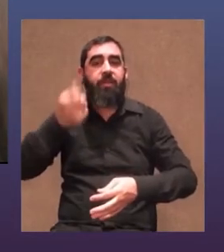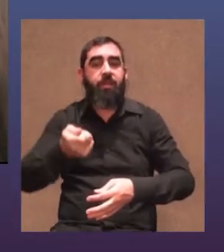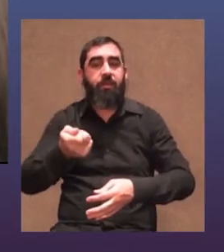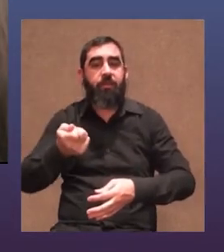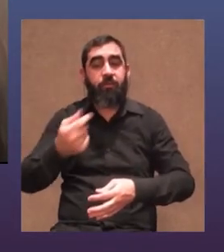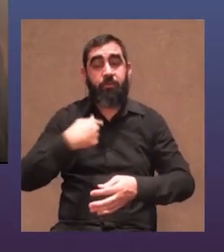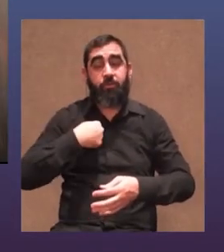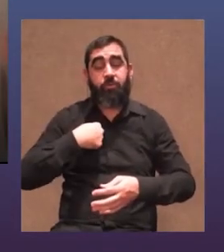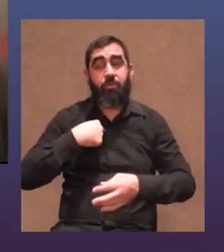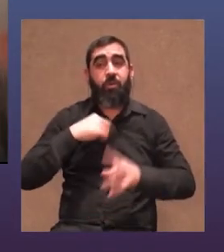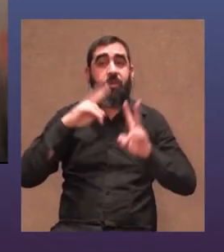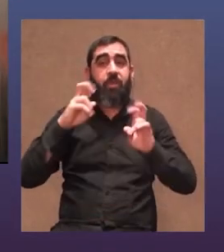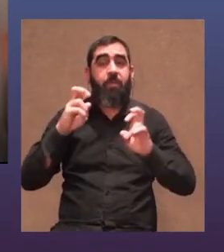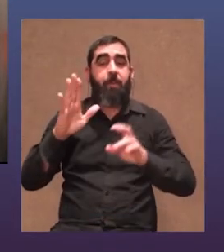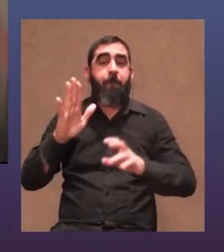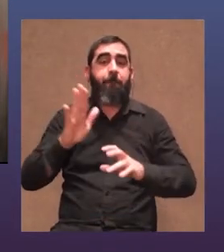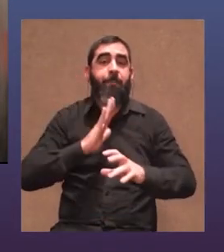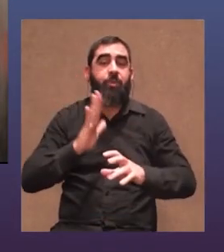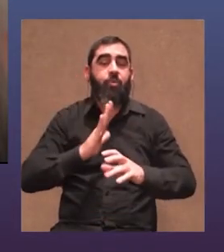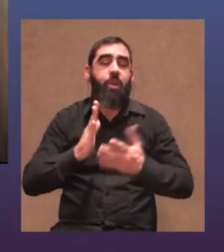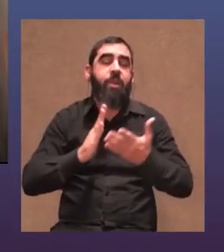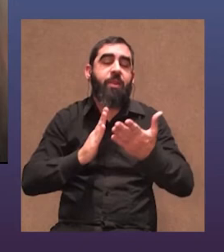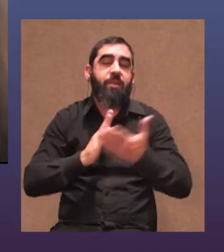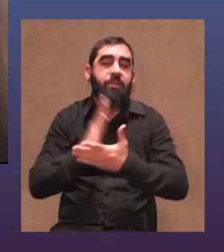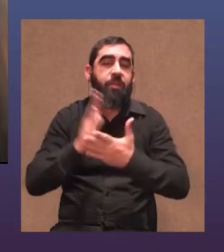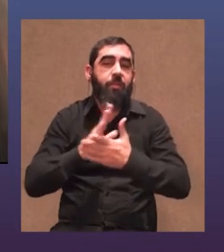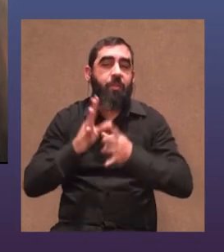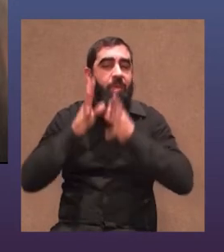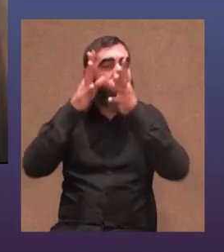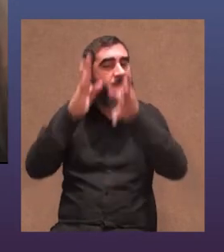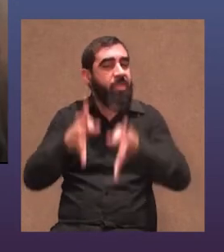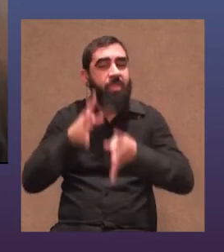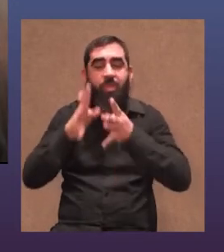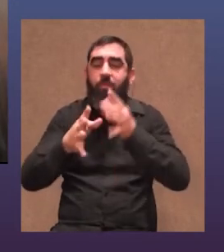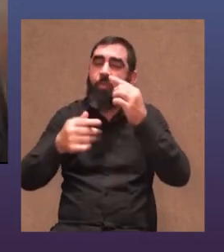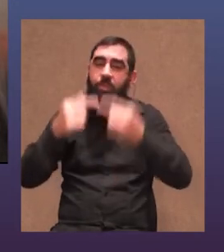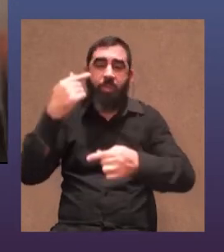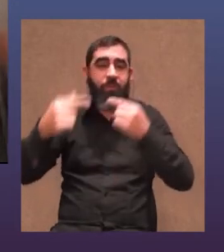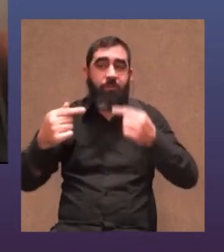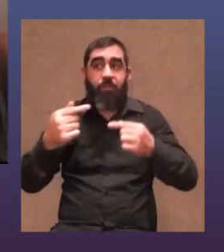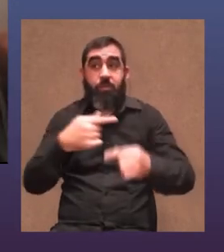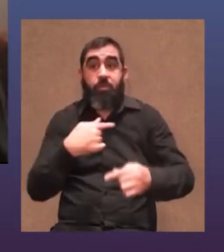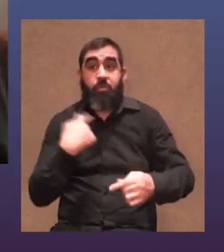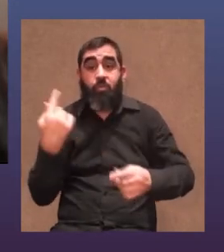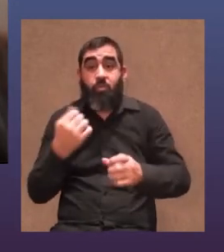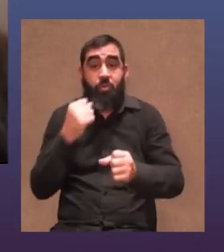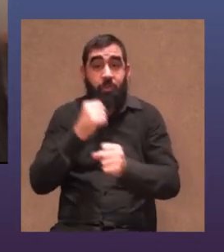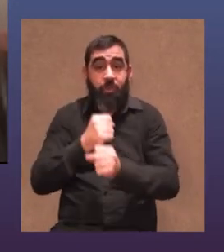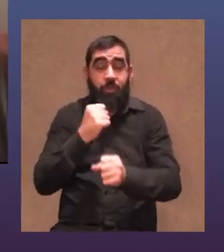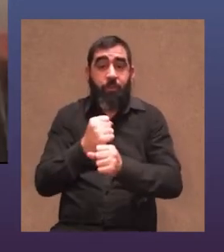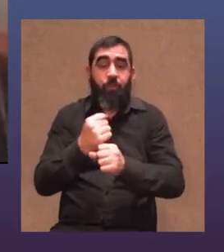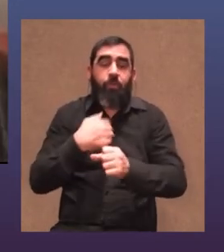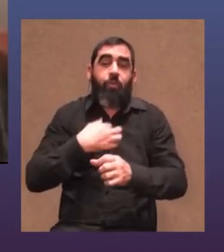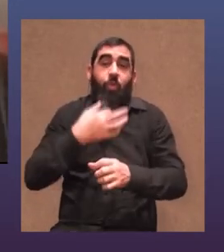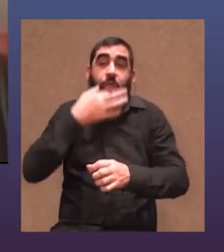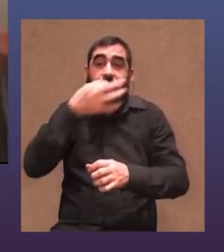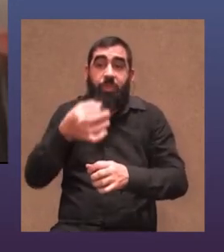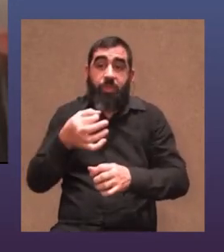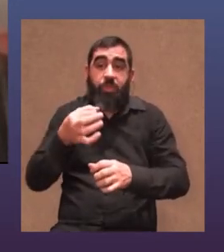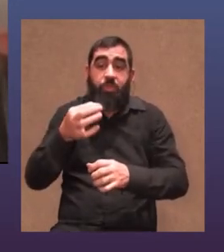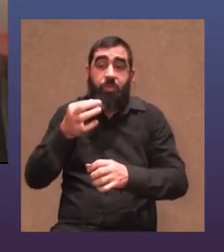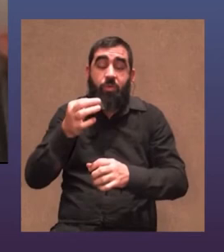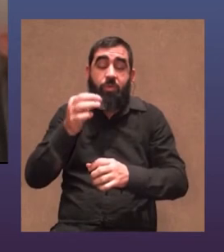Bueno, a nivel personal siempre es constante el desafío. O sea, lo nuestro es, me refiero a